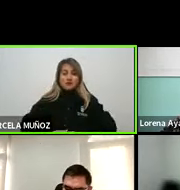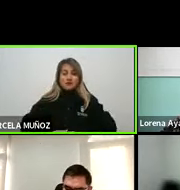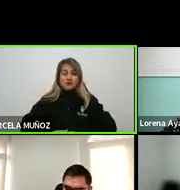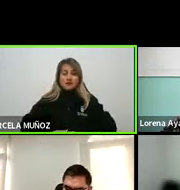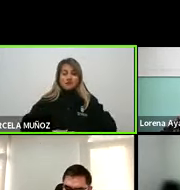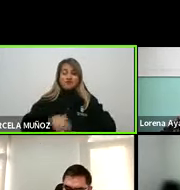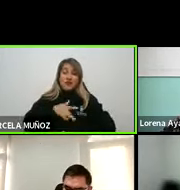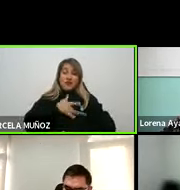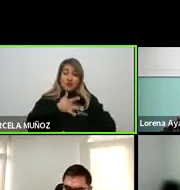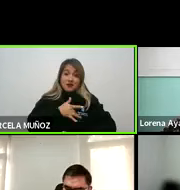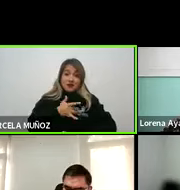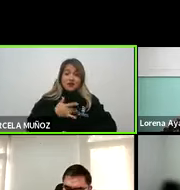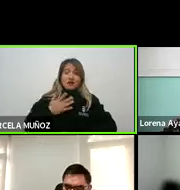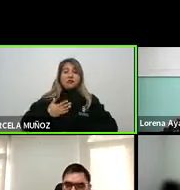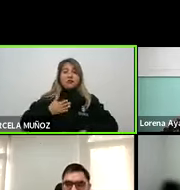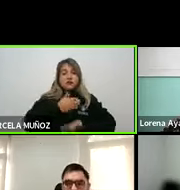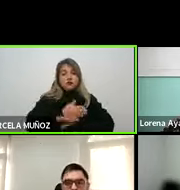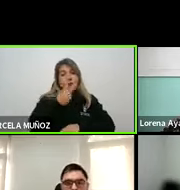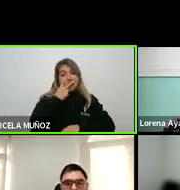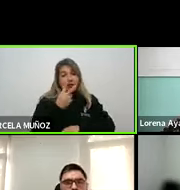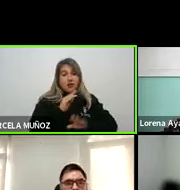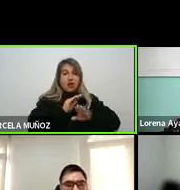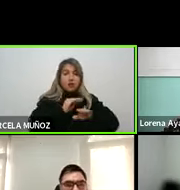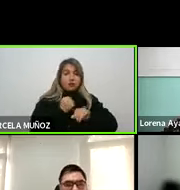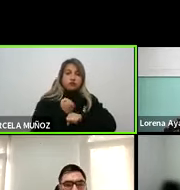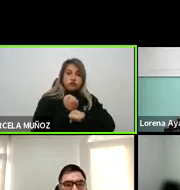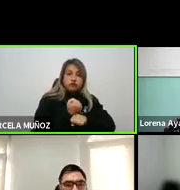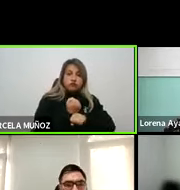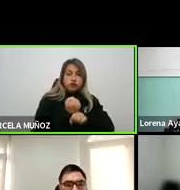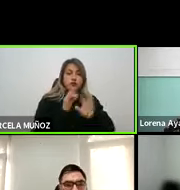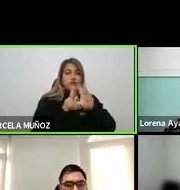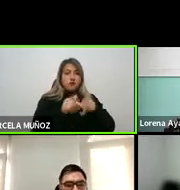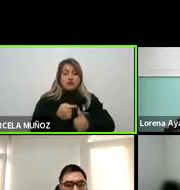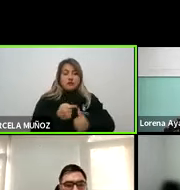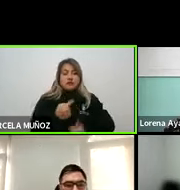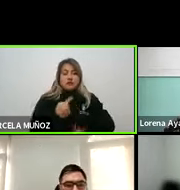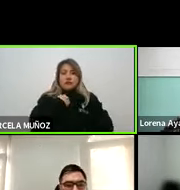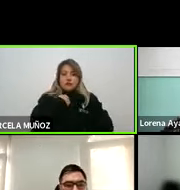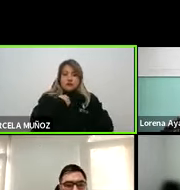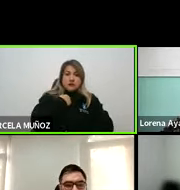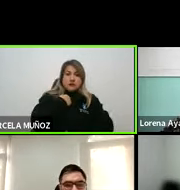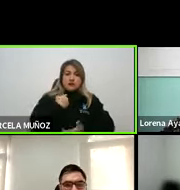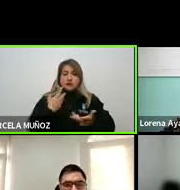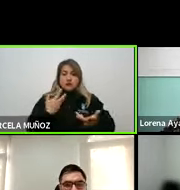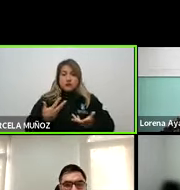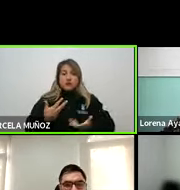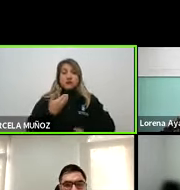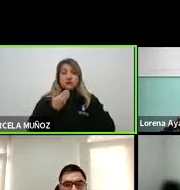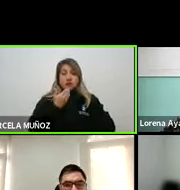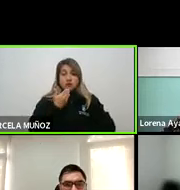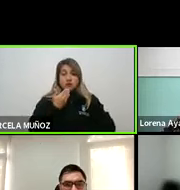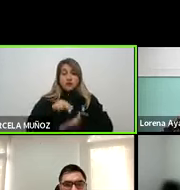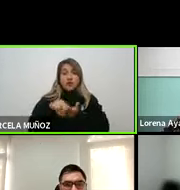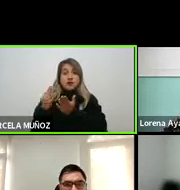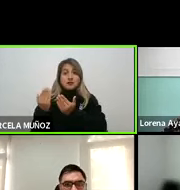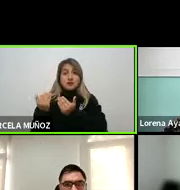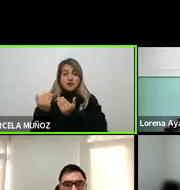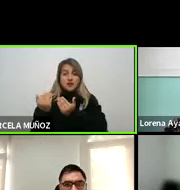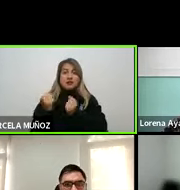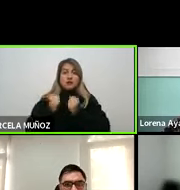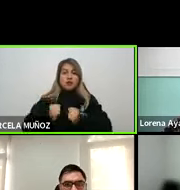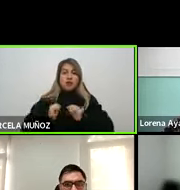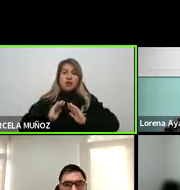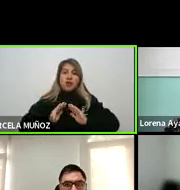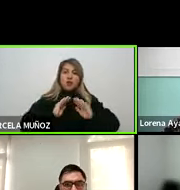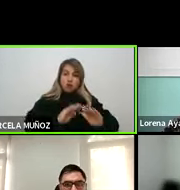lamentablemente hemos estado en el territorio, las familias están muy afectadas, pero a la vez esperanzadas en la ayuda que